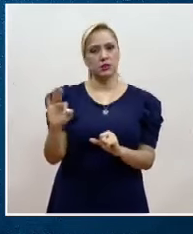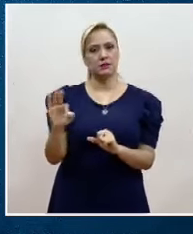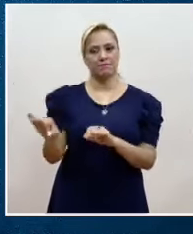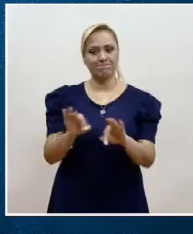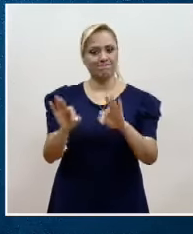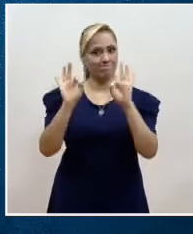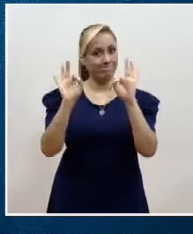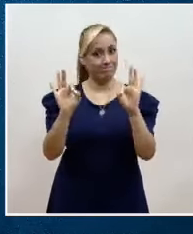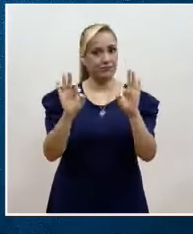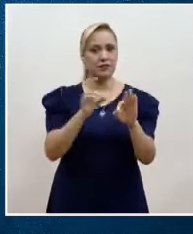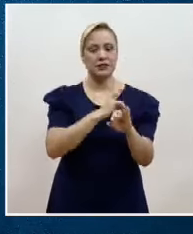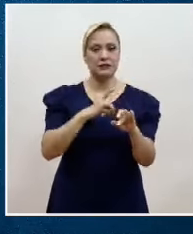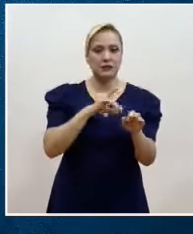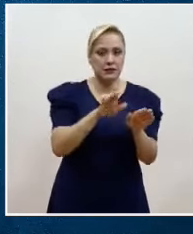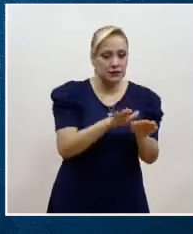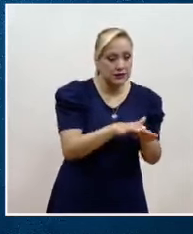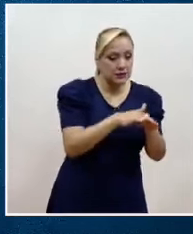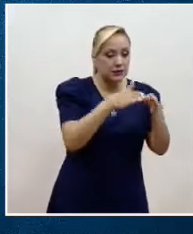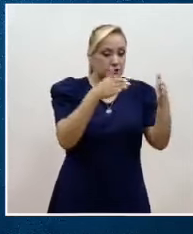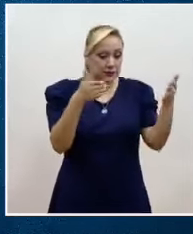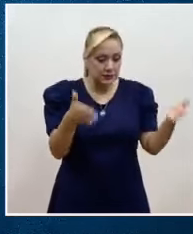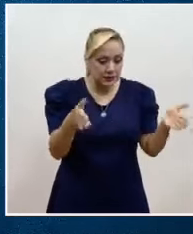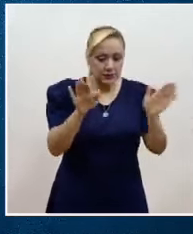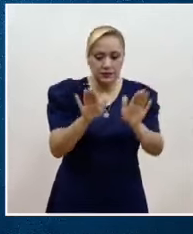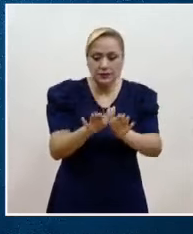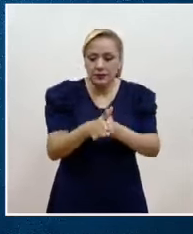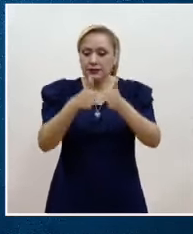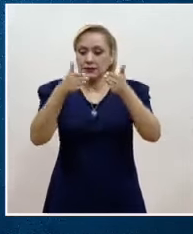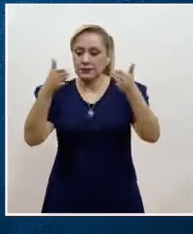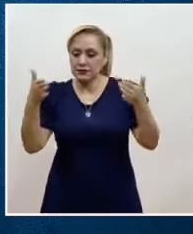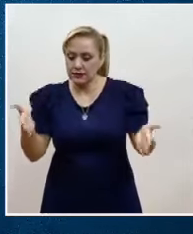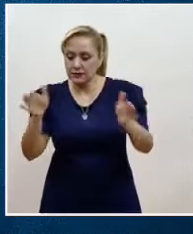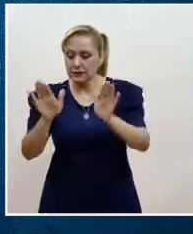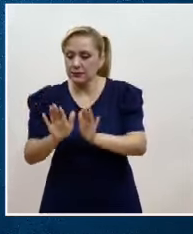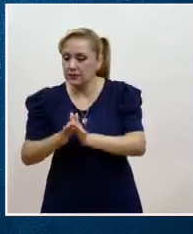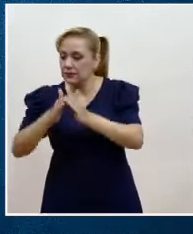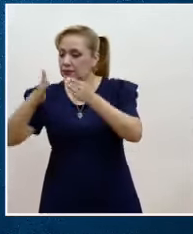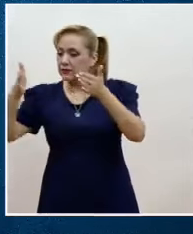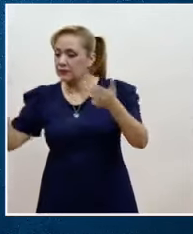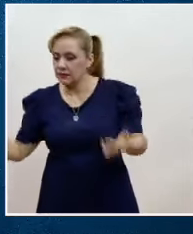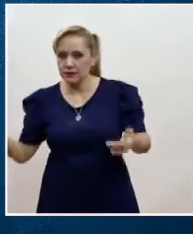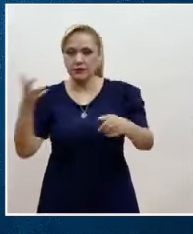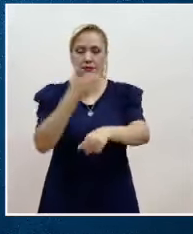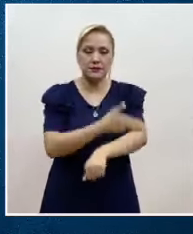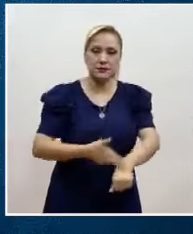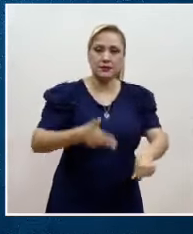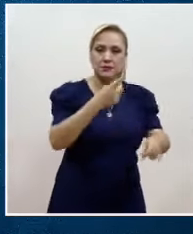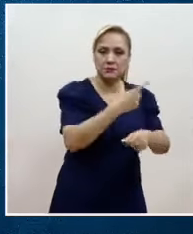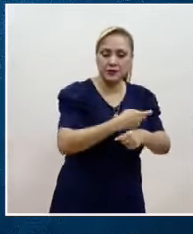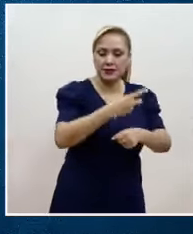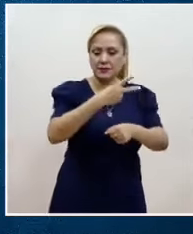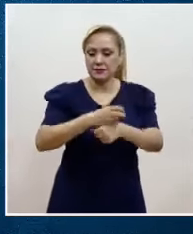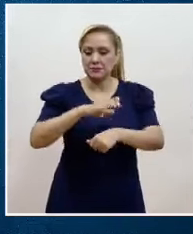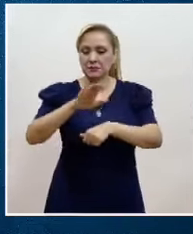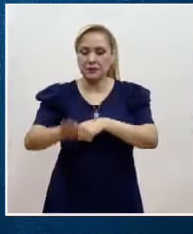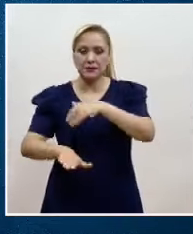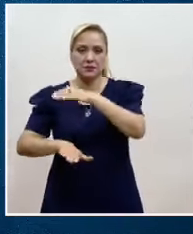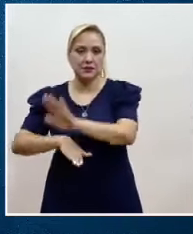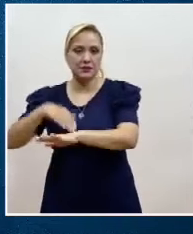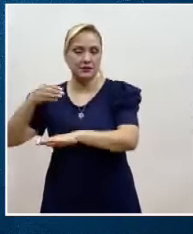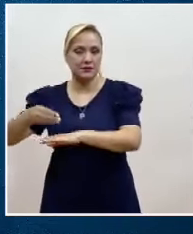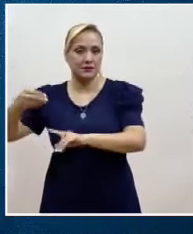que abrir todo el proceso de construcción, tanto de la organización como el desarrollo, como